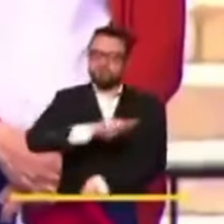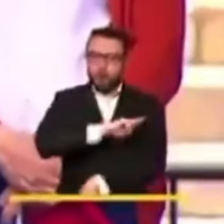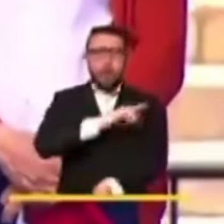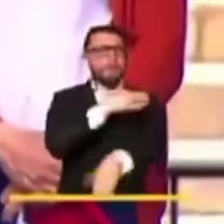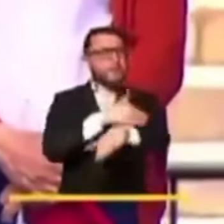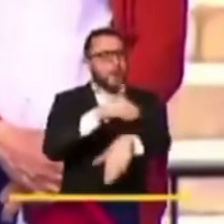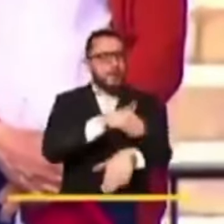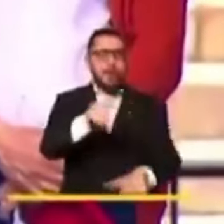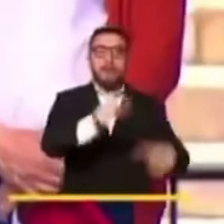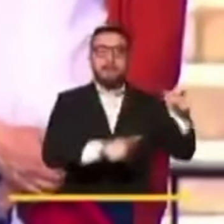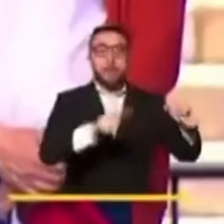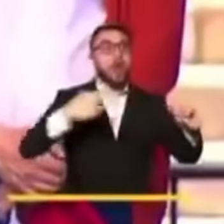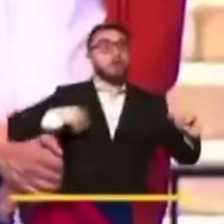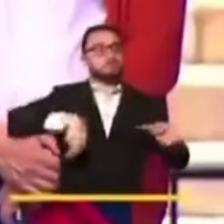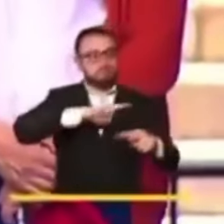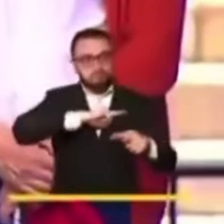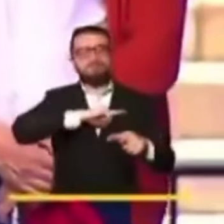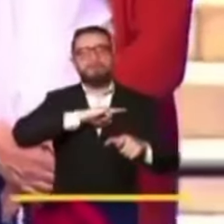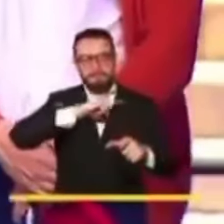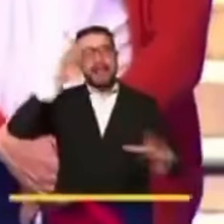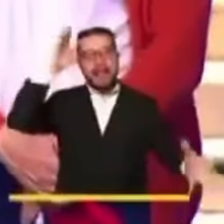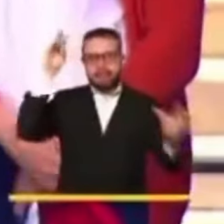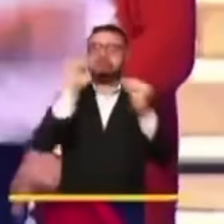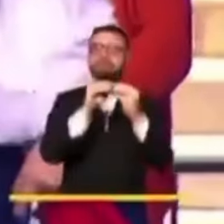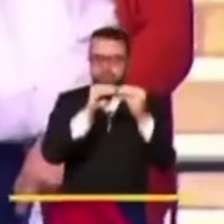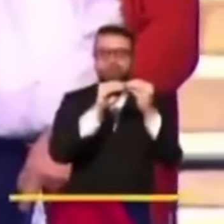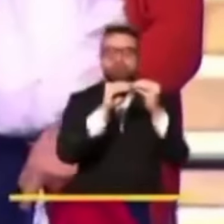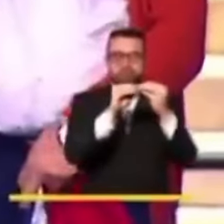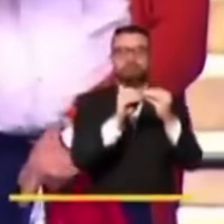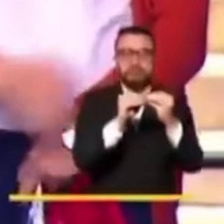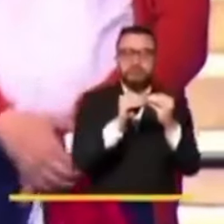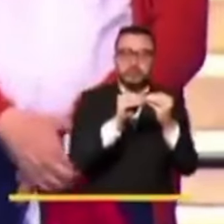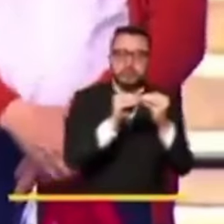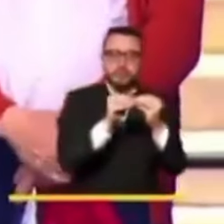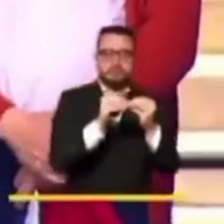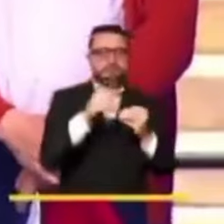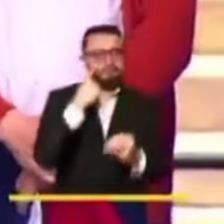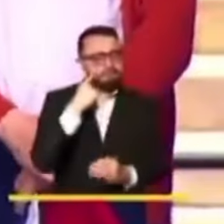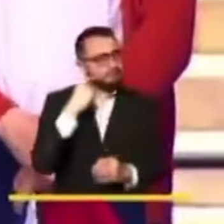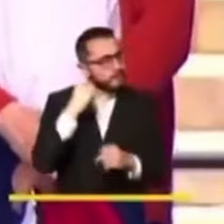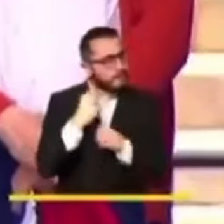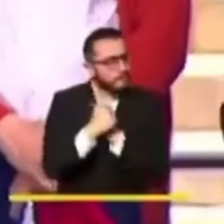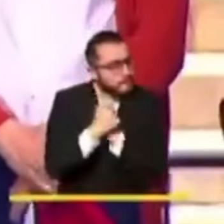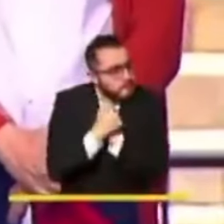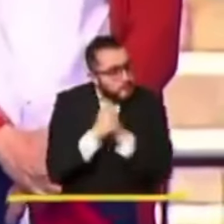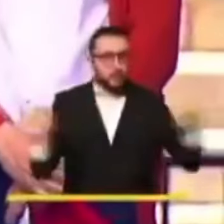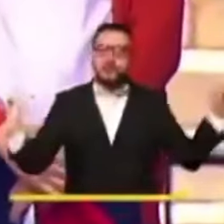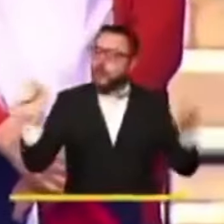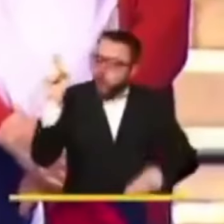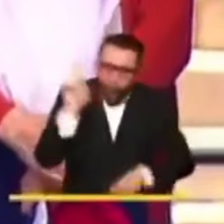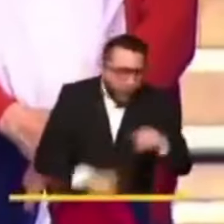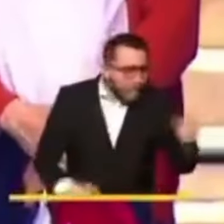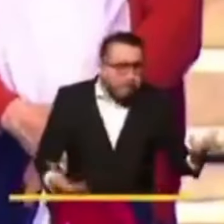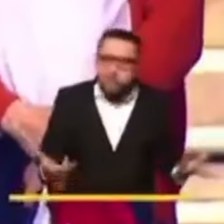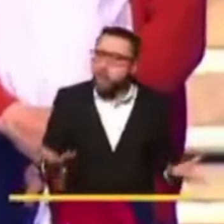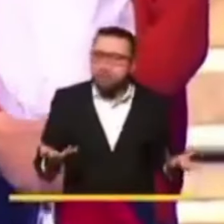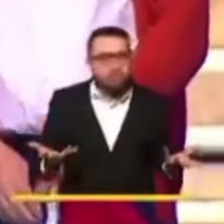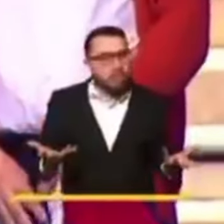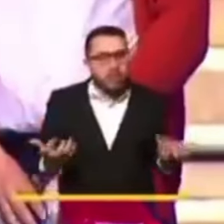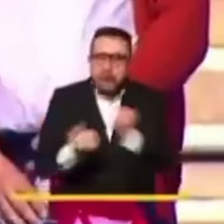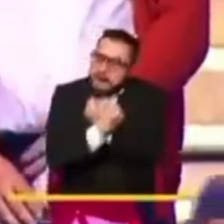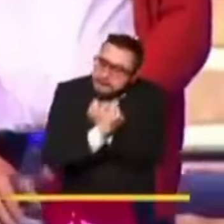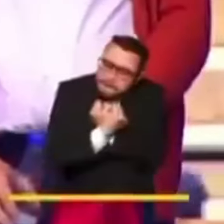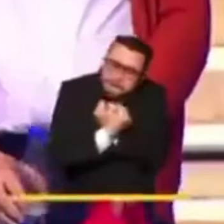y nosotros con ella. No puede ser, no puede volver, no pueden llegar